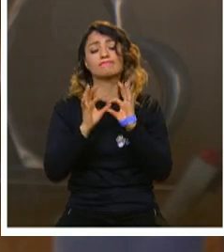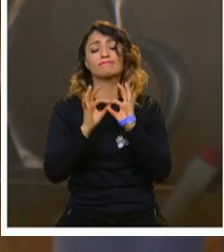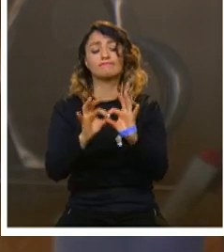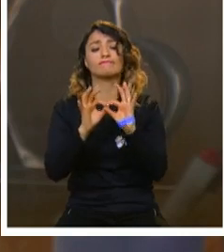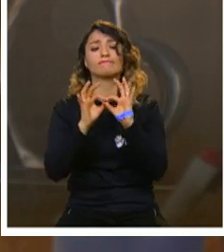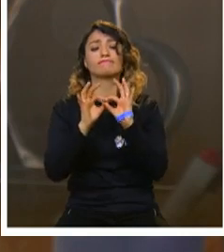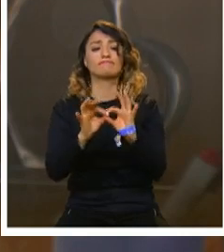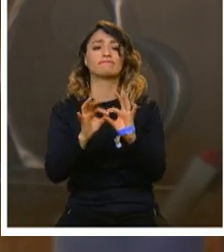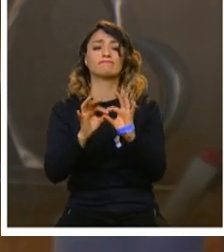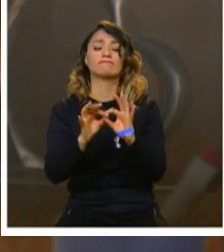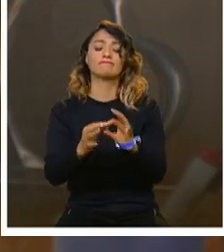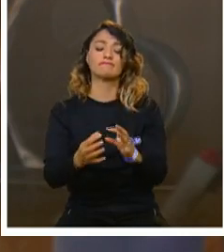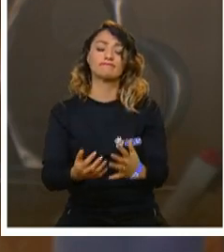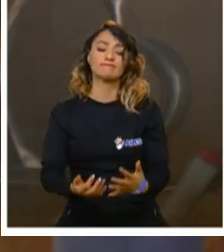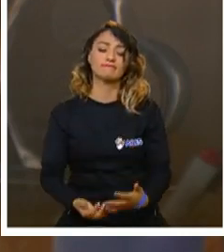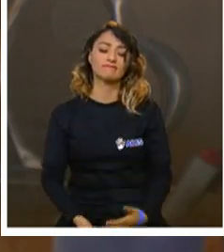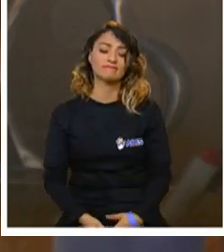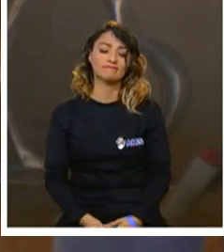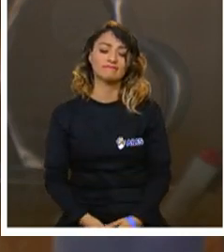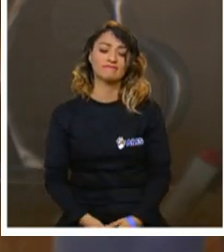gracias.